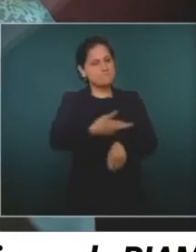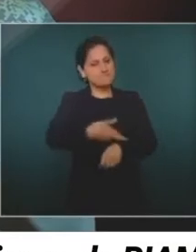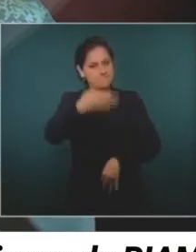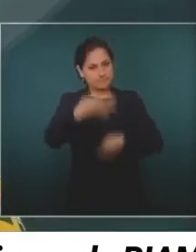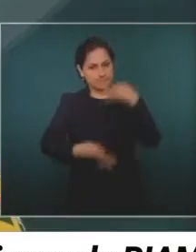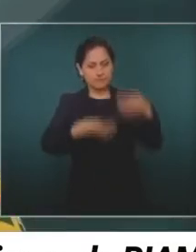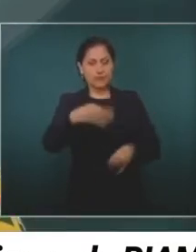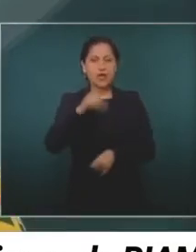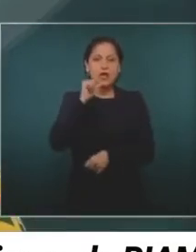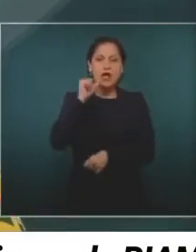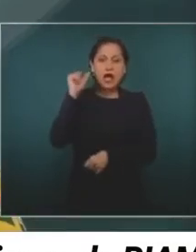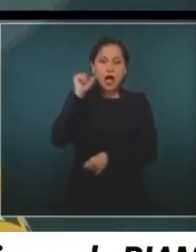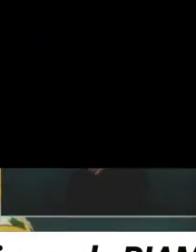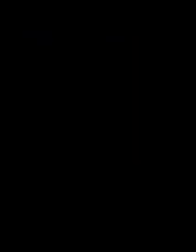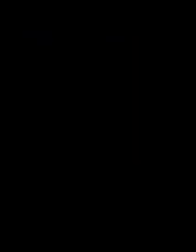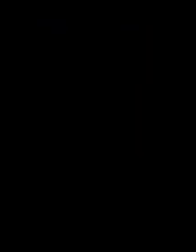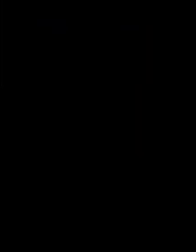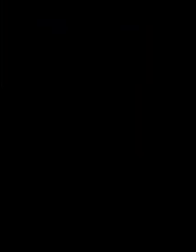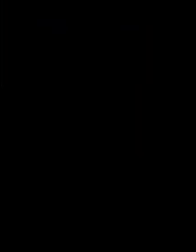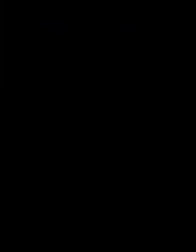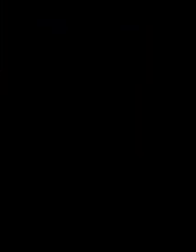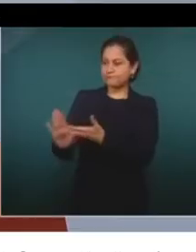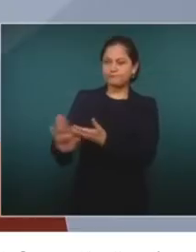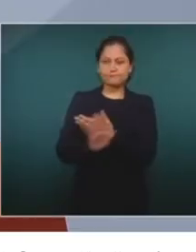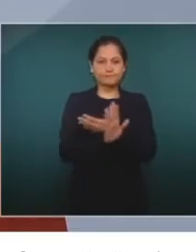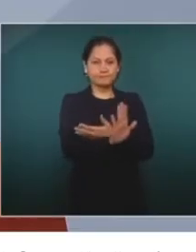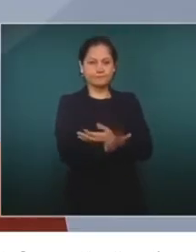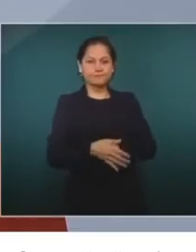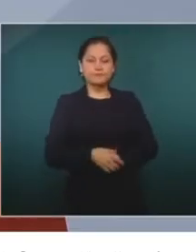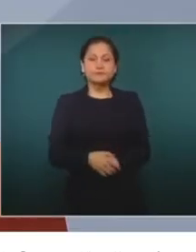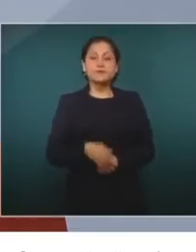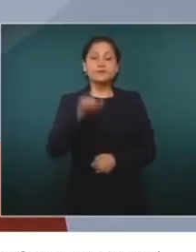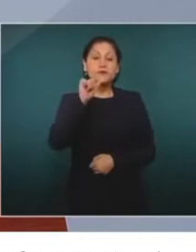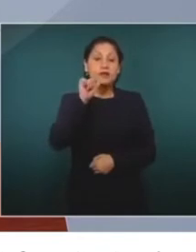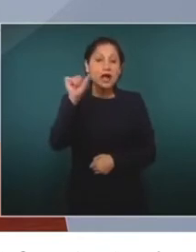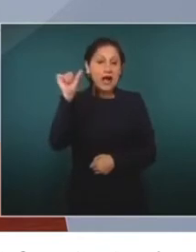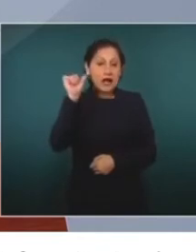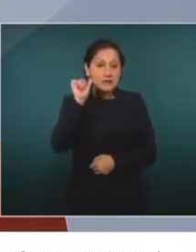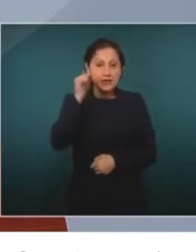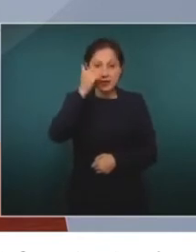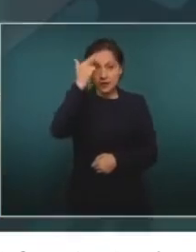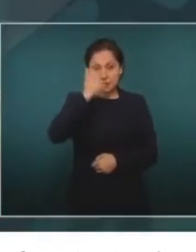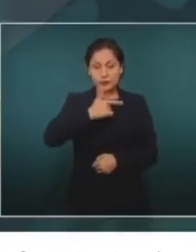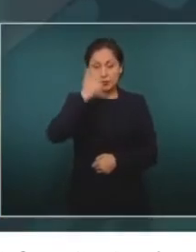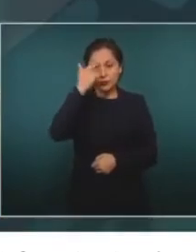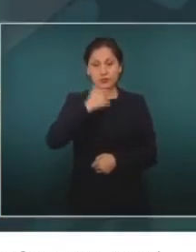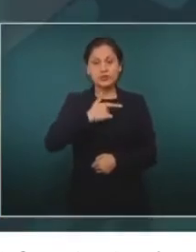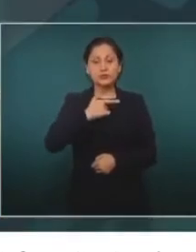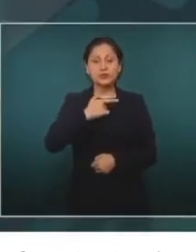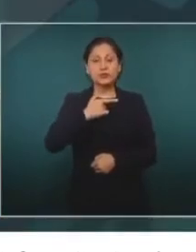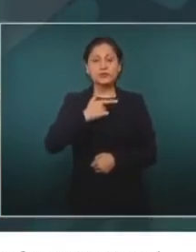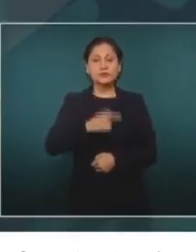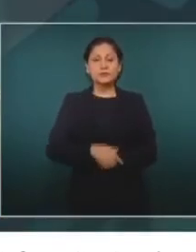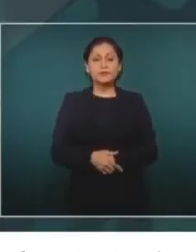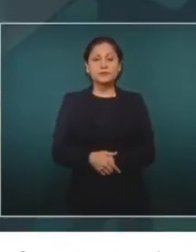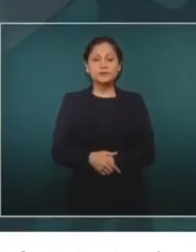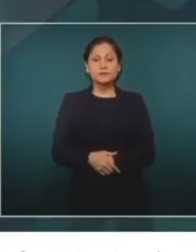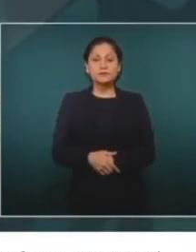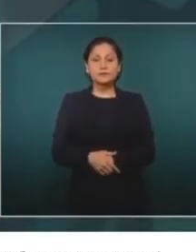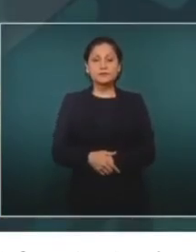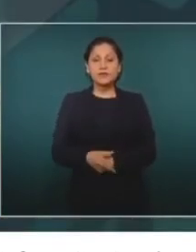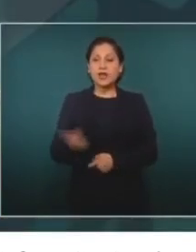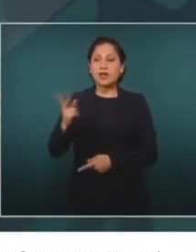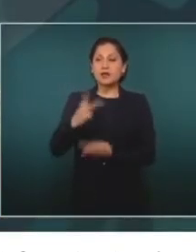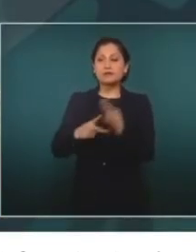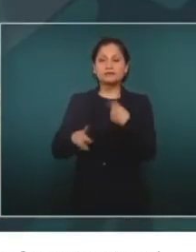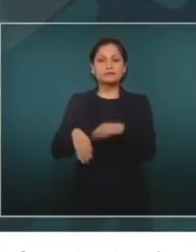recientes detenciones de algunos de sus miembros. El día de ayer por la noche hubo también algún intento de agresión donde